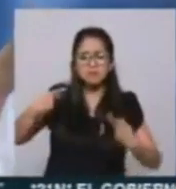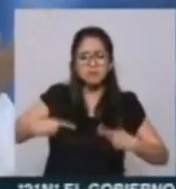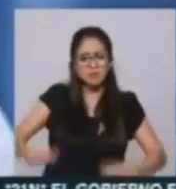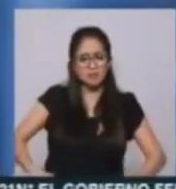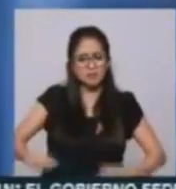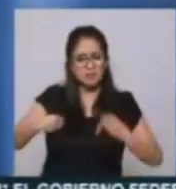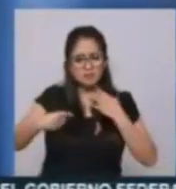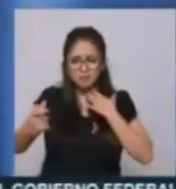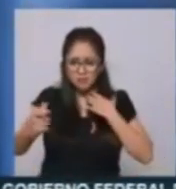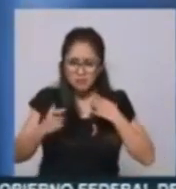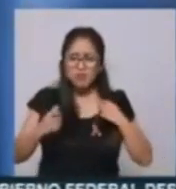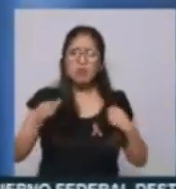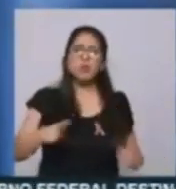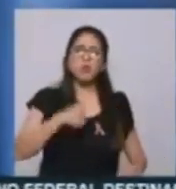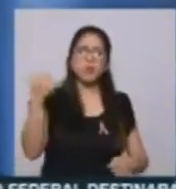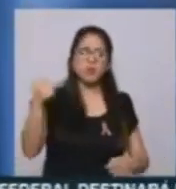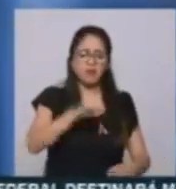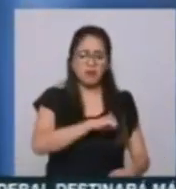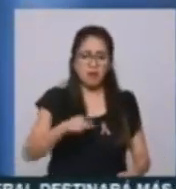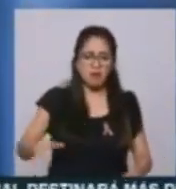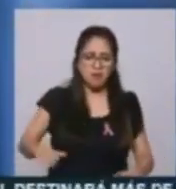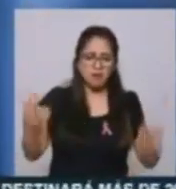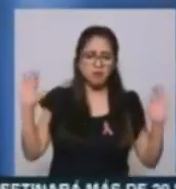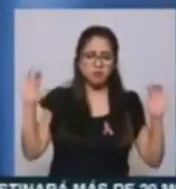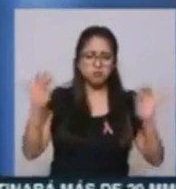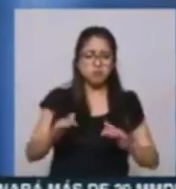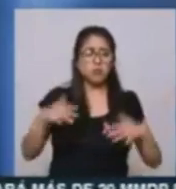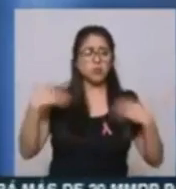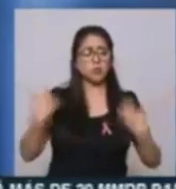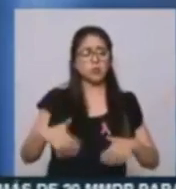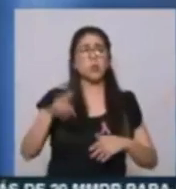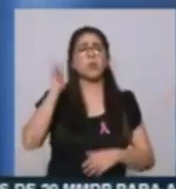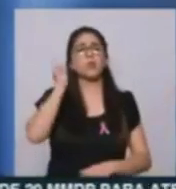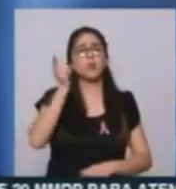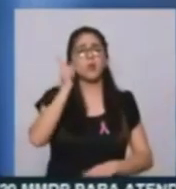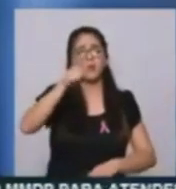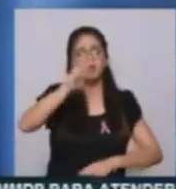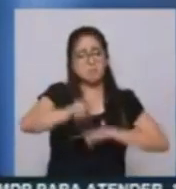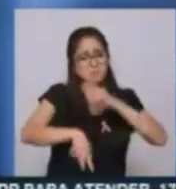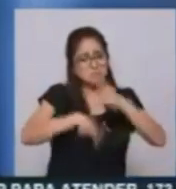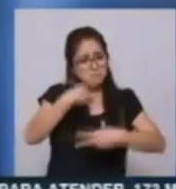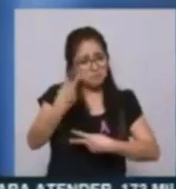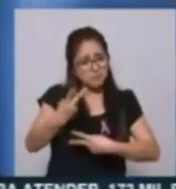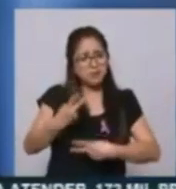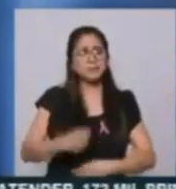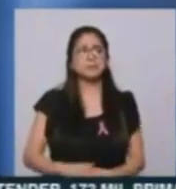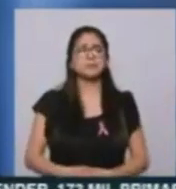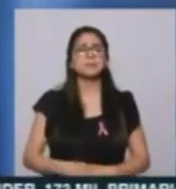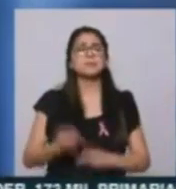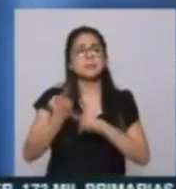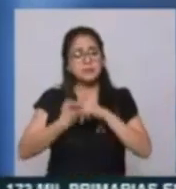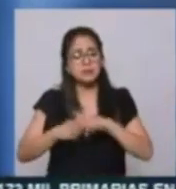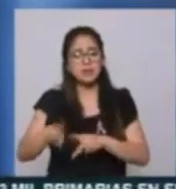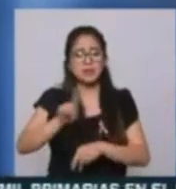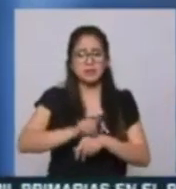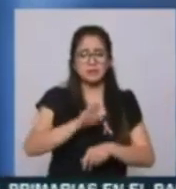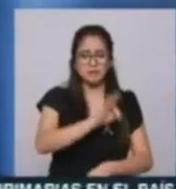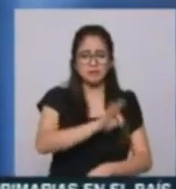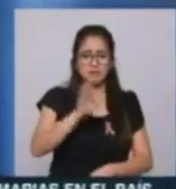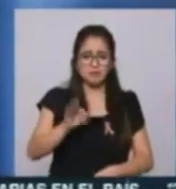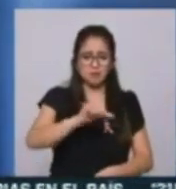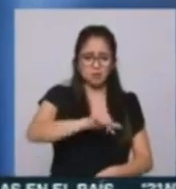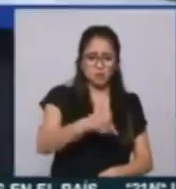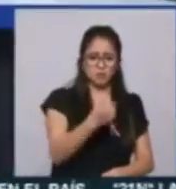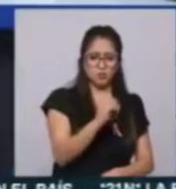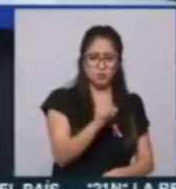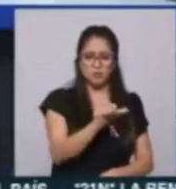otras alcaldías. Entonces, los esperamos con los brazos abiertos. Iniciamos del 11 de octubre al 10 de